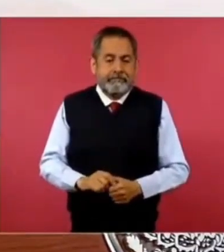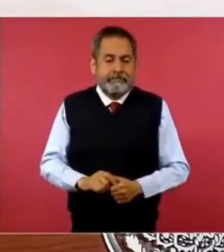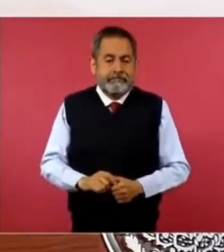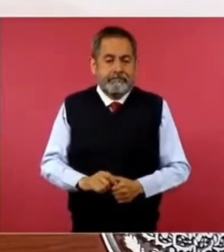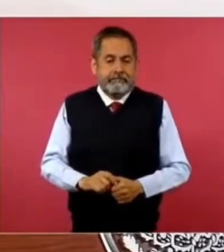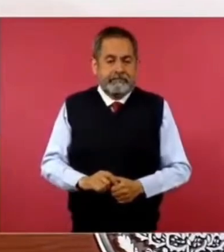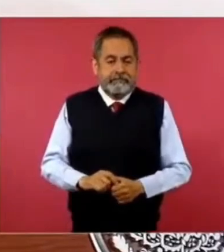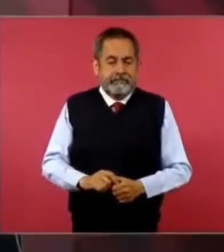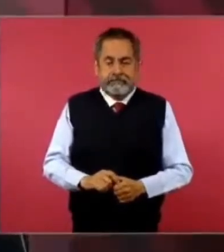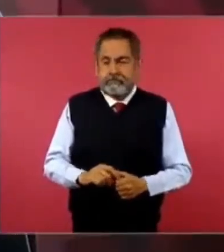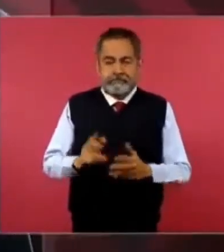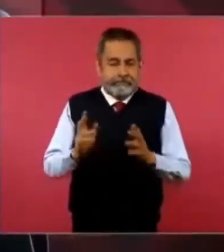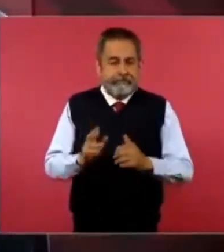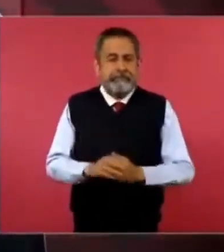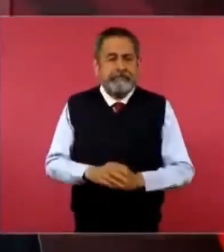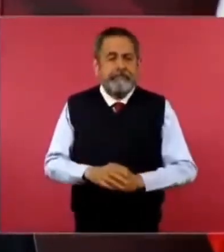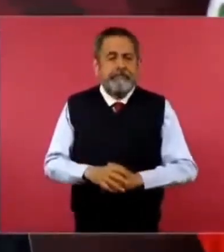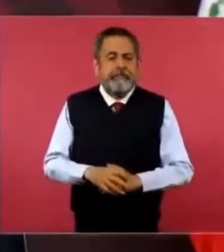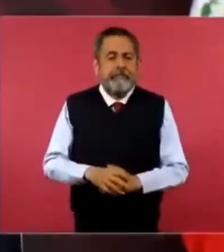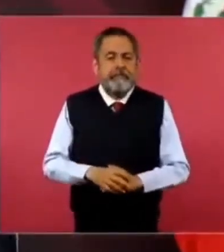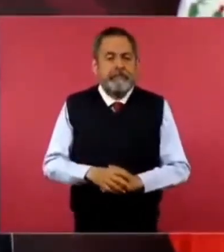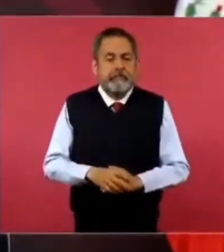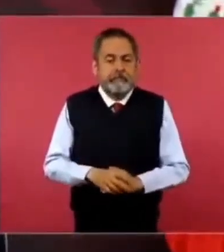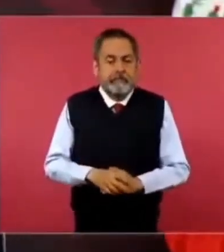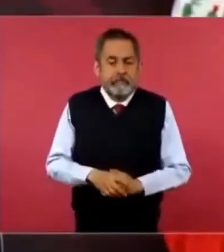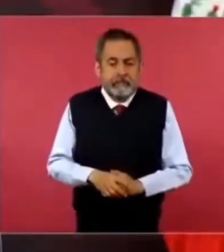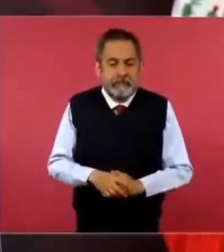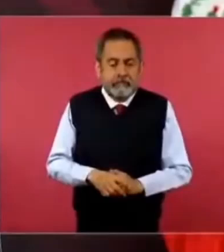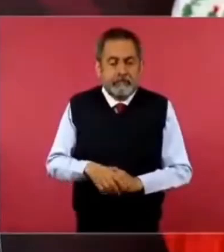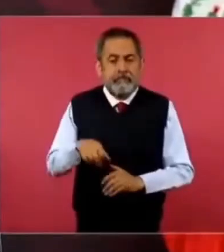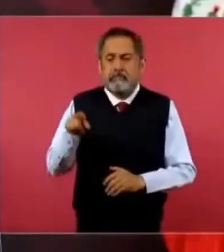Entonces, ahí